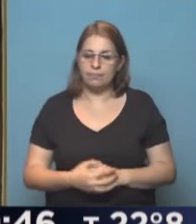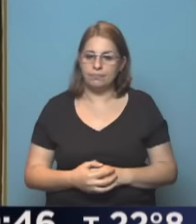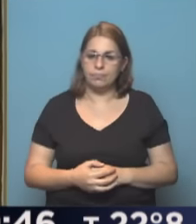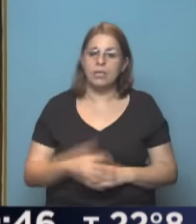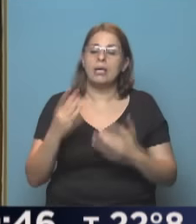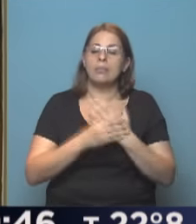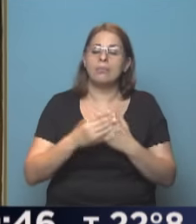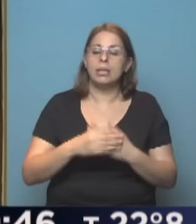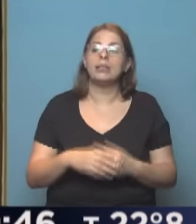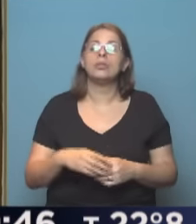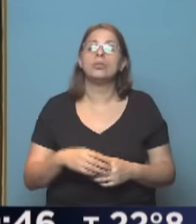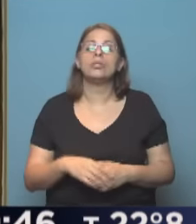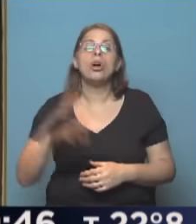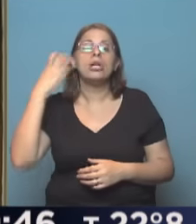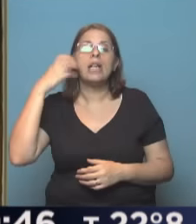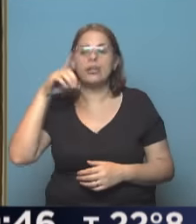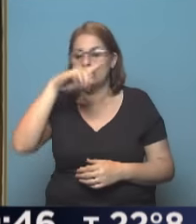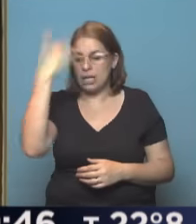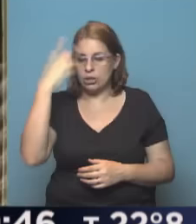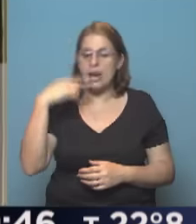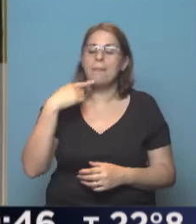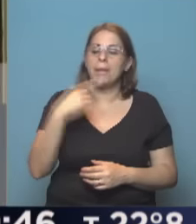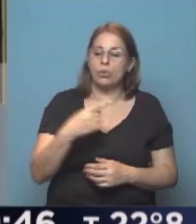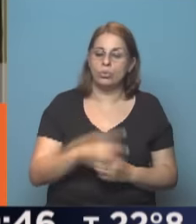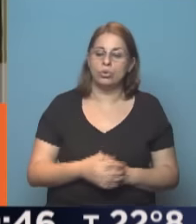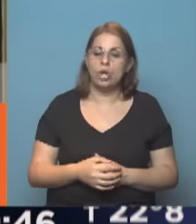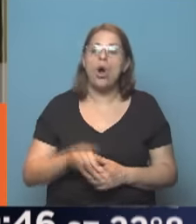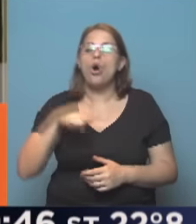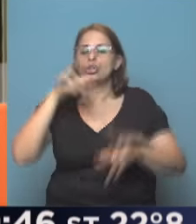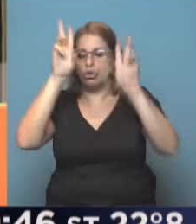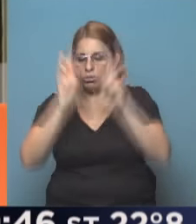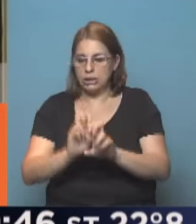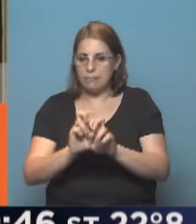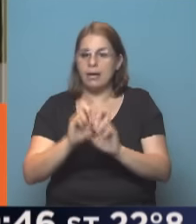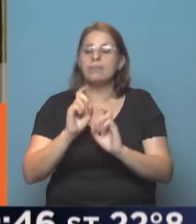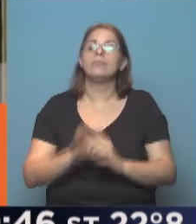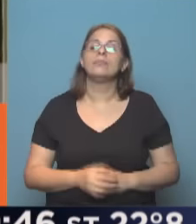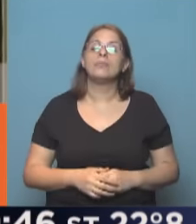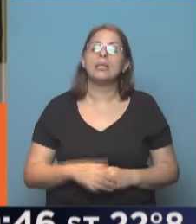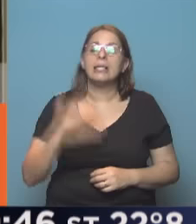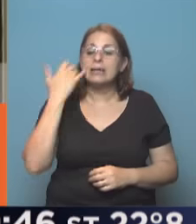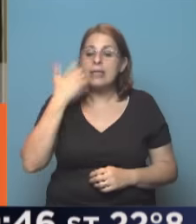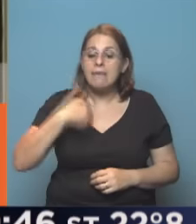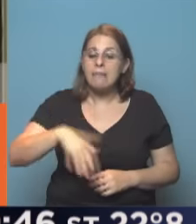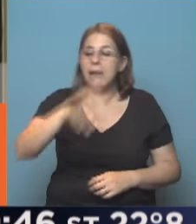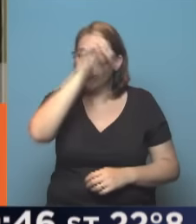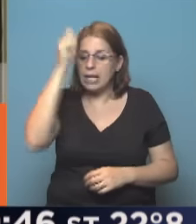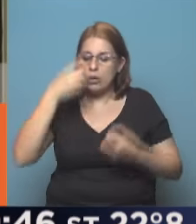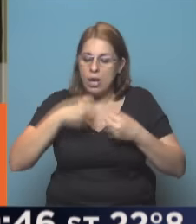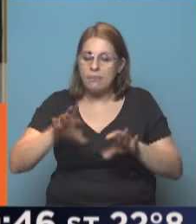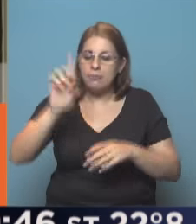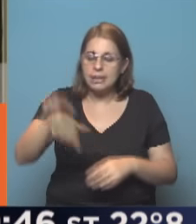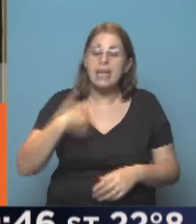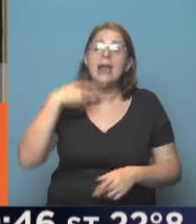Ministro, buen día. Hernán Mundo, de Radio Nacional. Si me permite preguntarle sobre otro tema, pero que hace a su área. Estamos ya en vísperas del verano, la